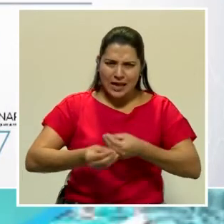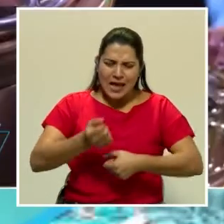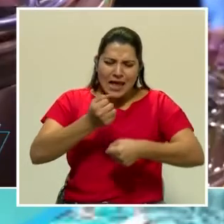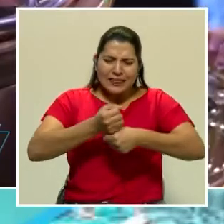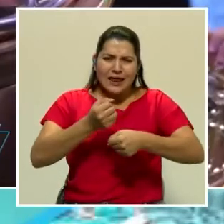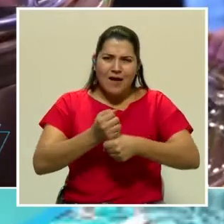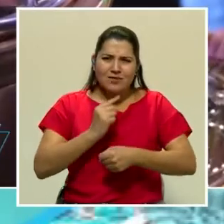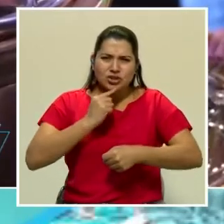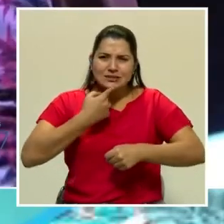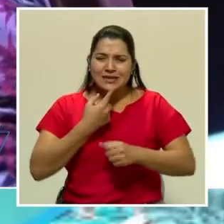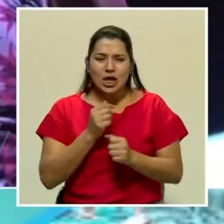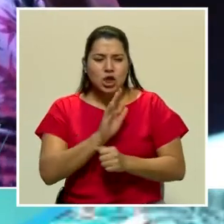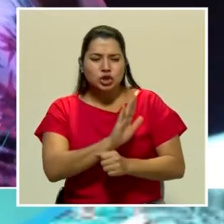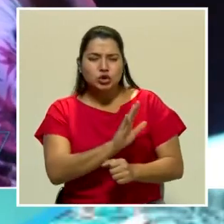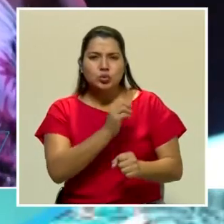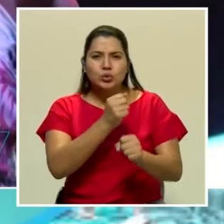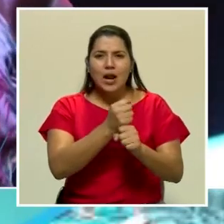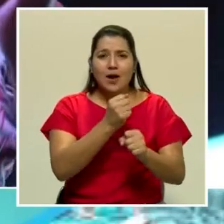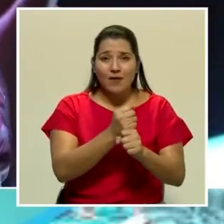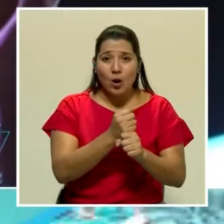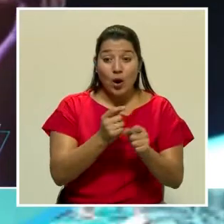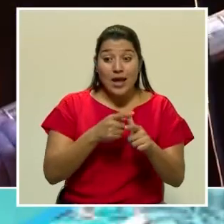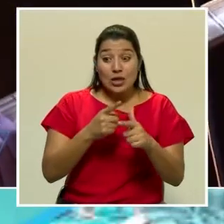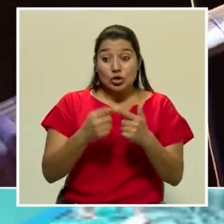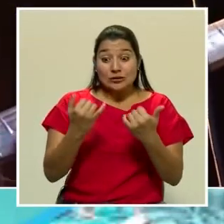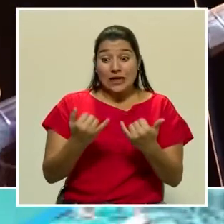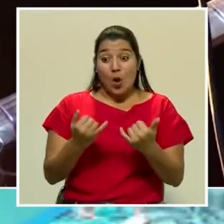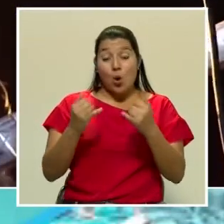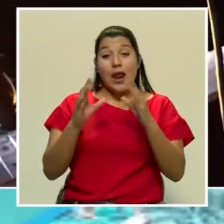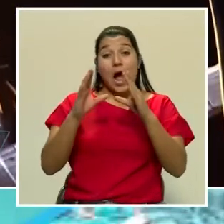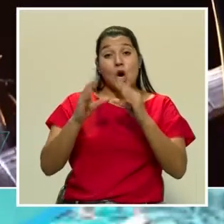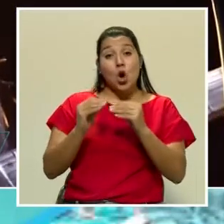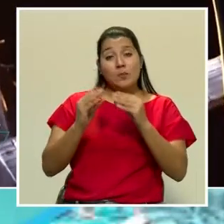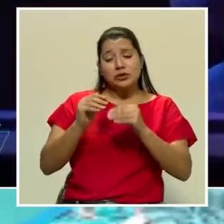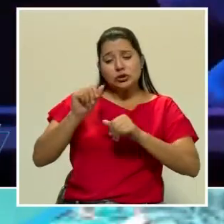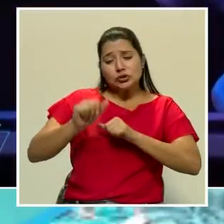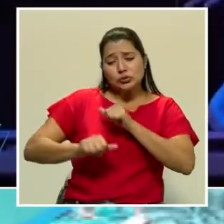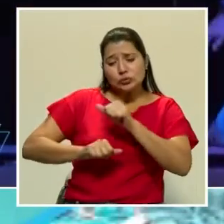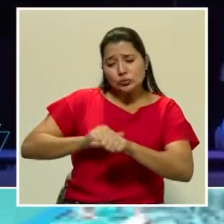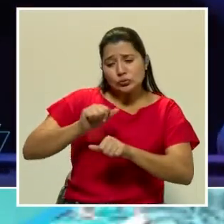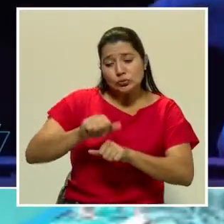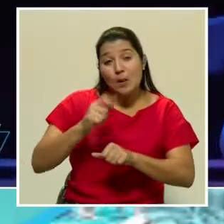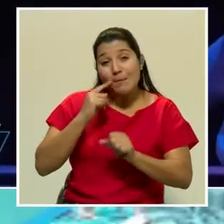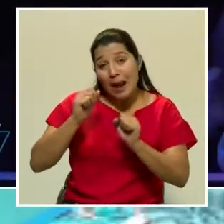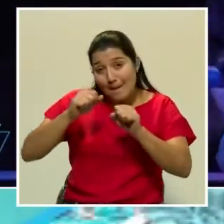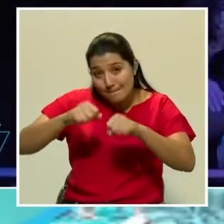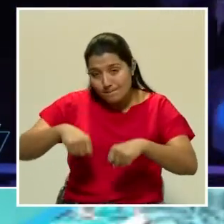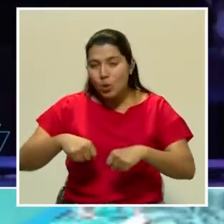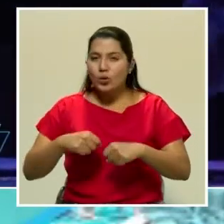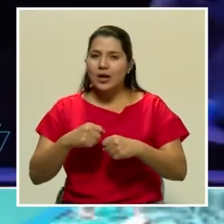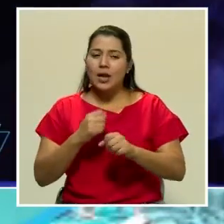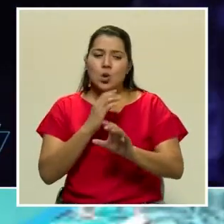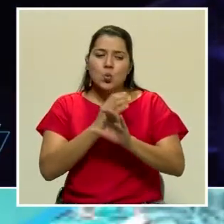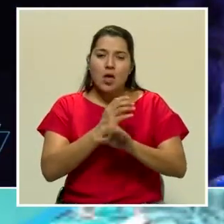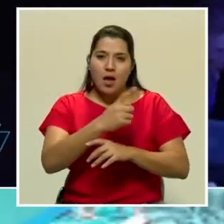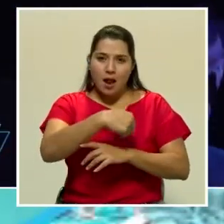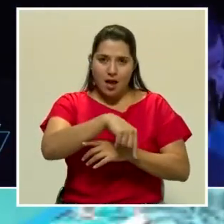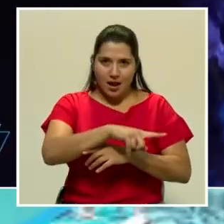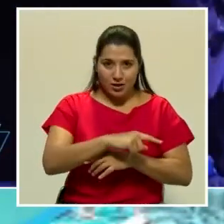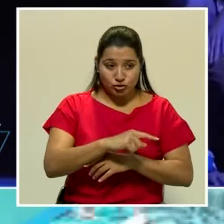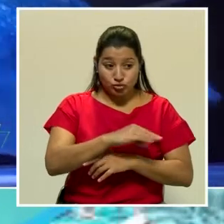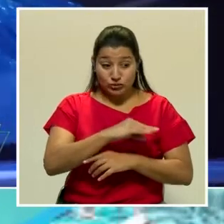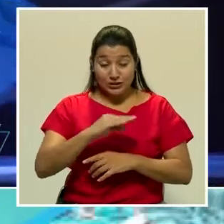la comisión, podamos hacer este esfuerzo en el que esta vez apostemos a por su presencia, esa presencia que, como